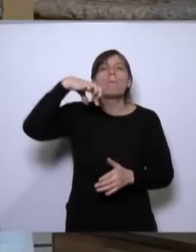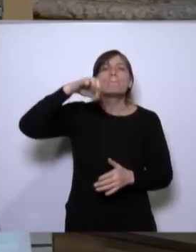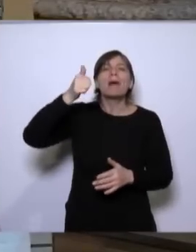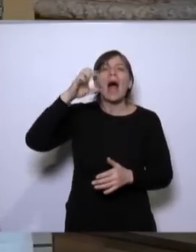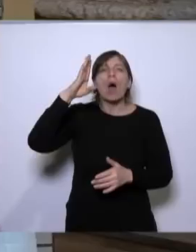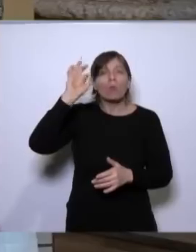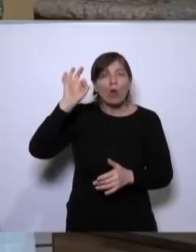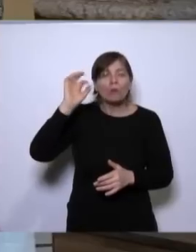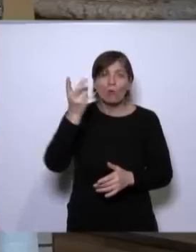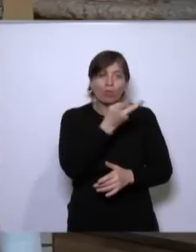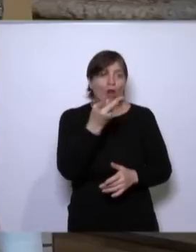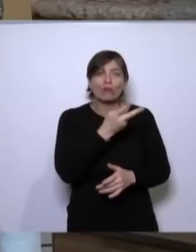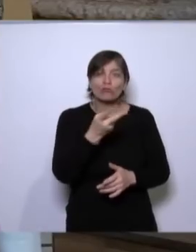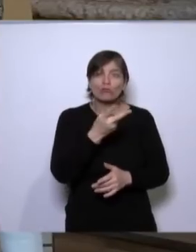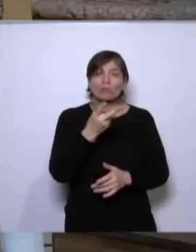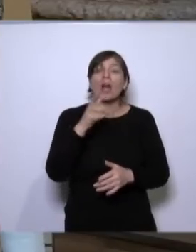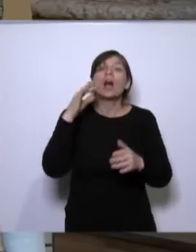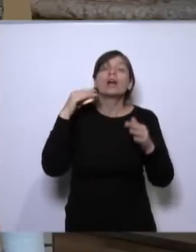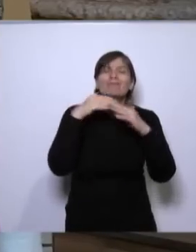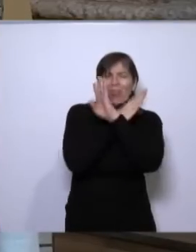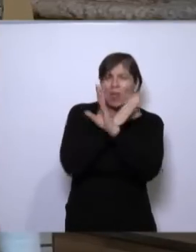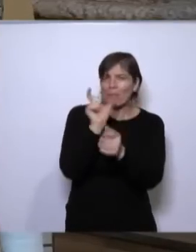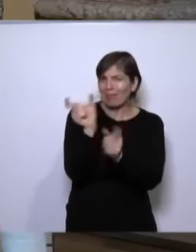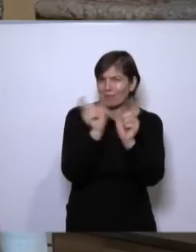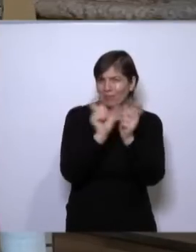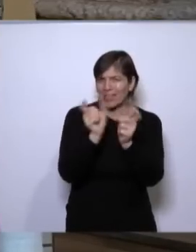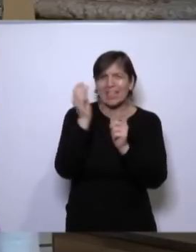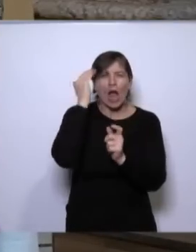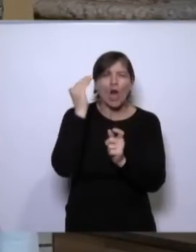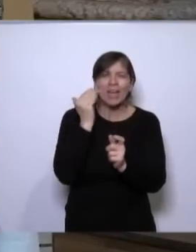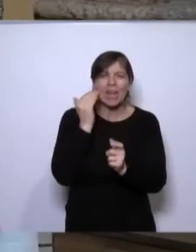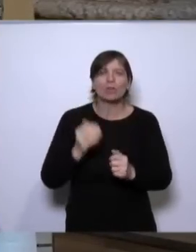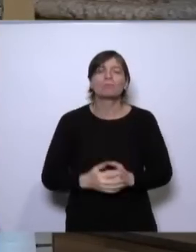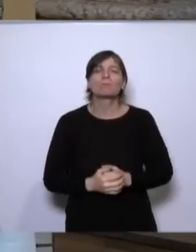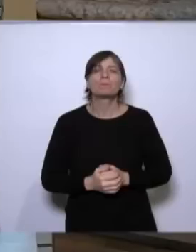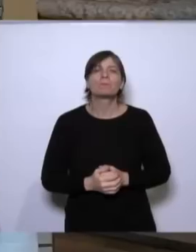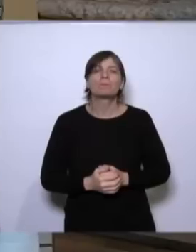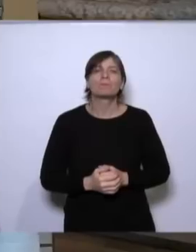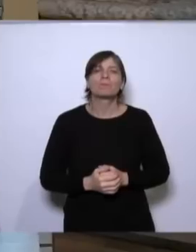Ha-sam, ustedes disculpen mi coreano básico, ¿no?